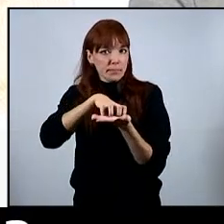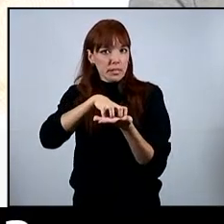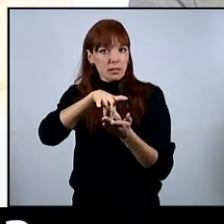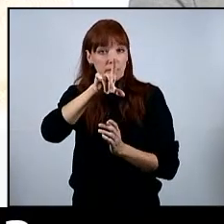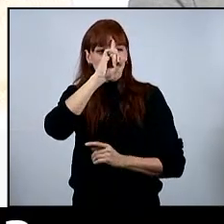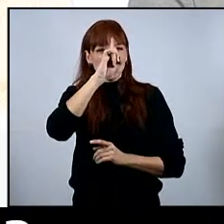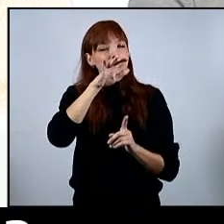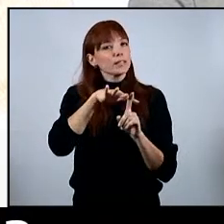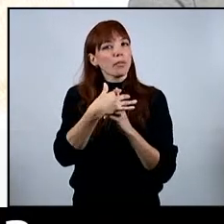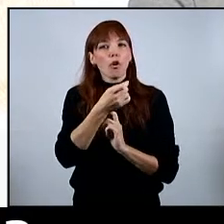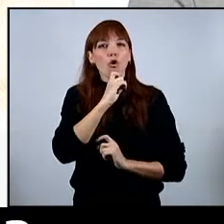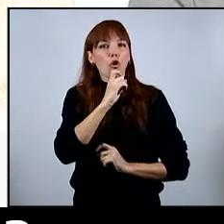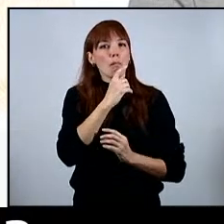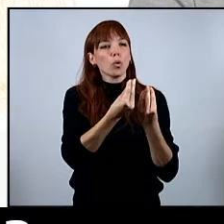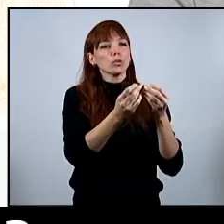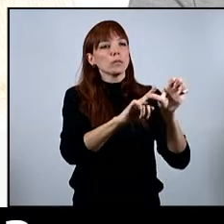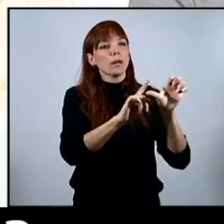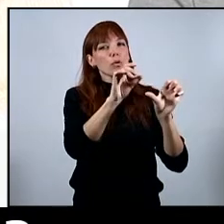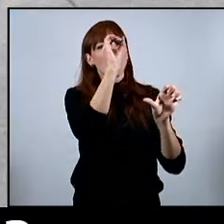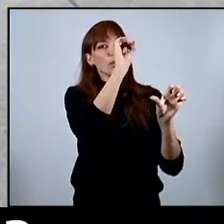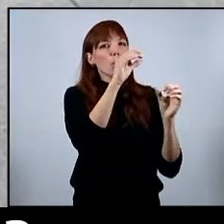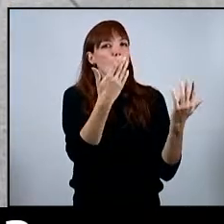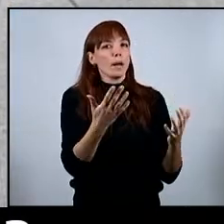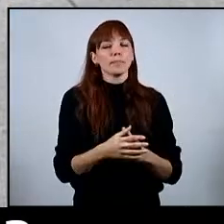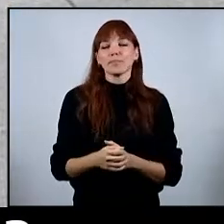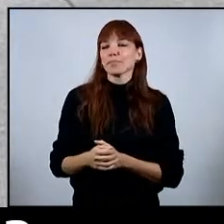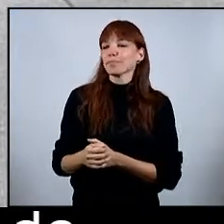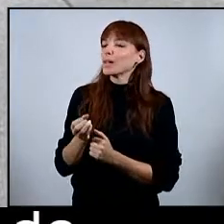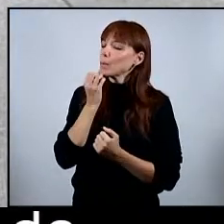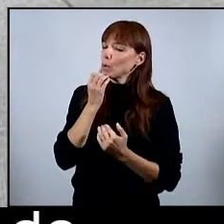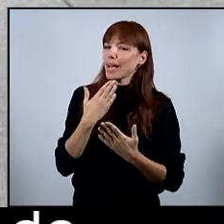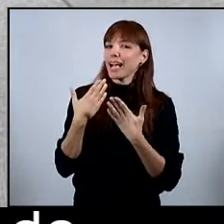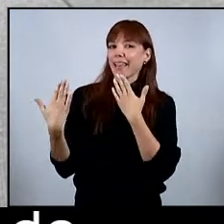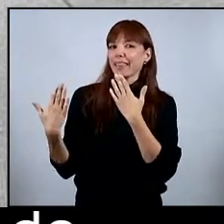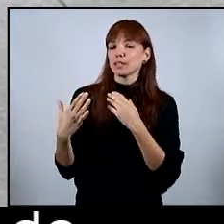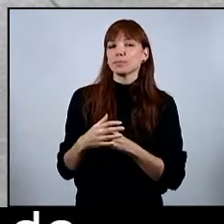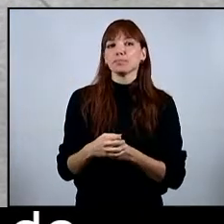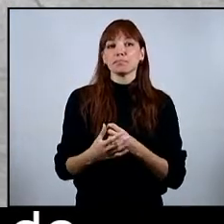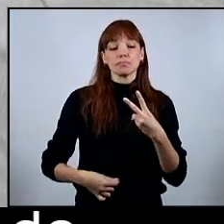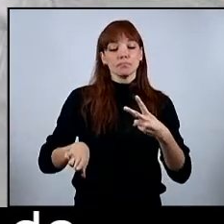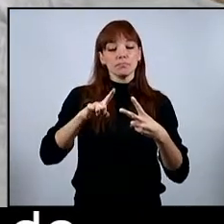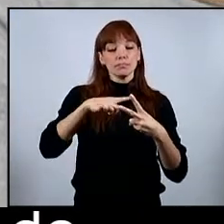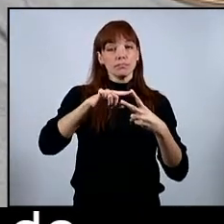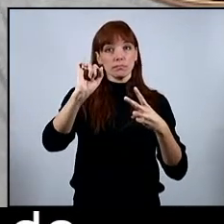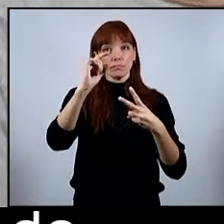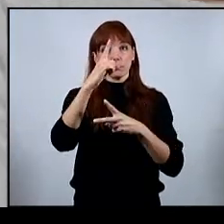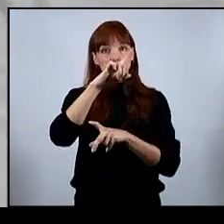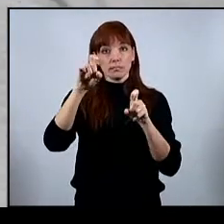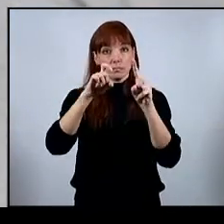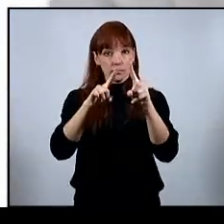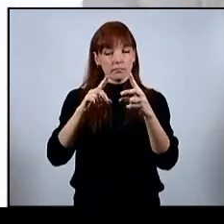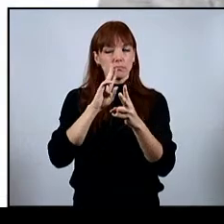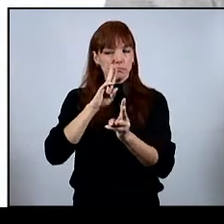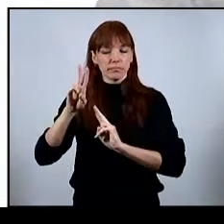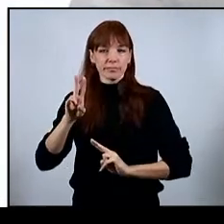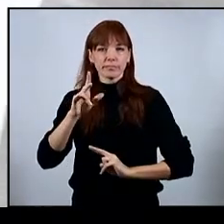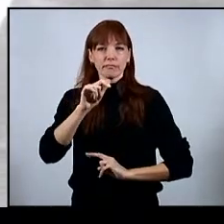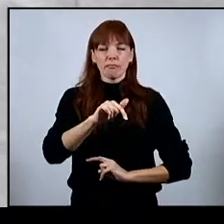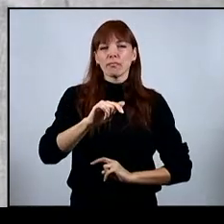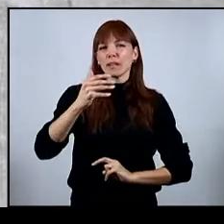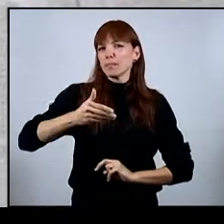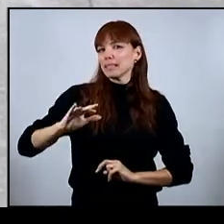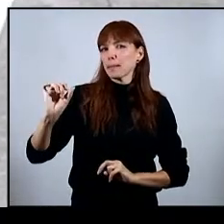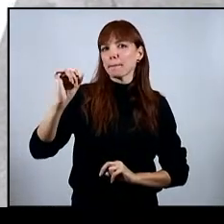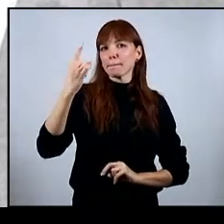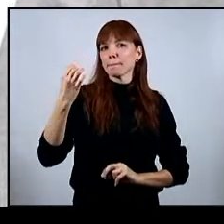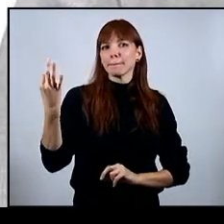está eso y la respuesta de la Junta. Muy bien, muchas gracias. Bueno, con respecto a la primera pregunta, yo creo que lo más importante de todo es